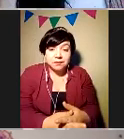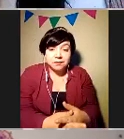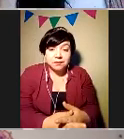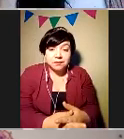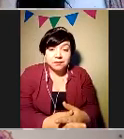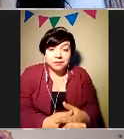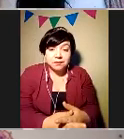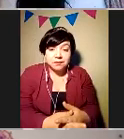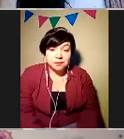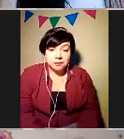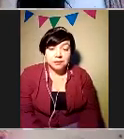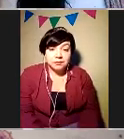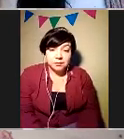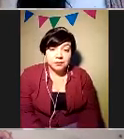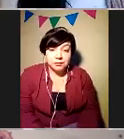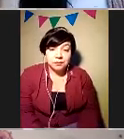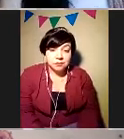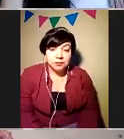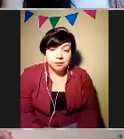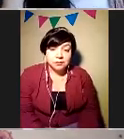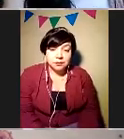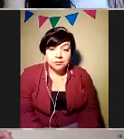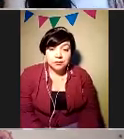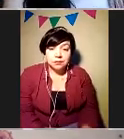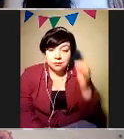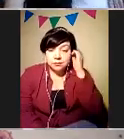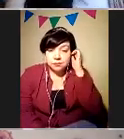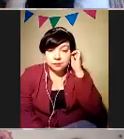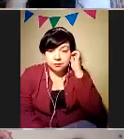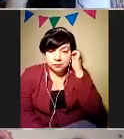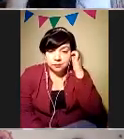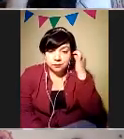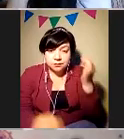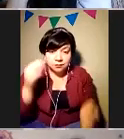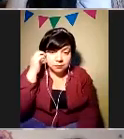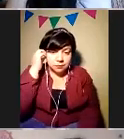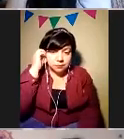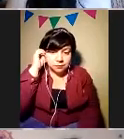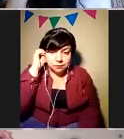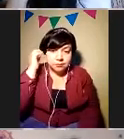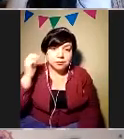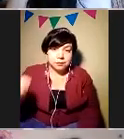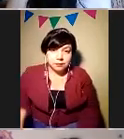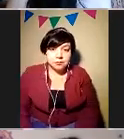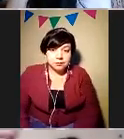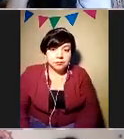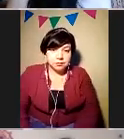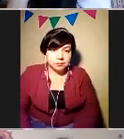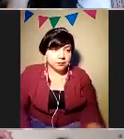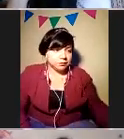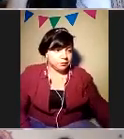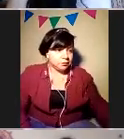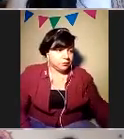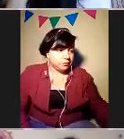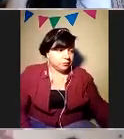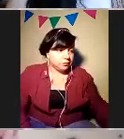Sí, no, y lo otro, hay un desequilibrio que uno ya ve países de Europa o Estados Unidos que muestran que su